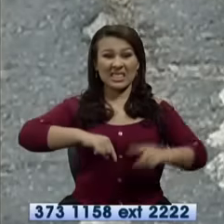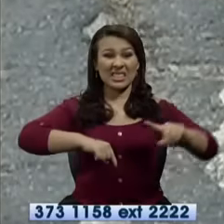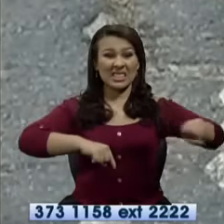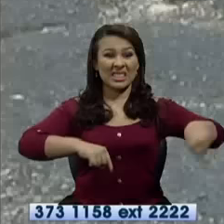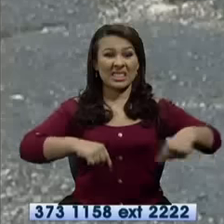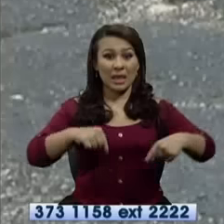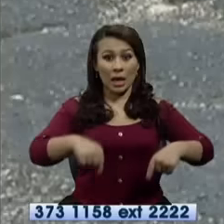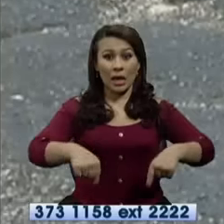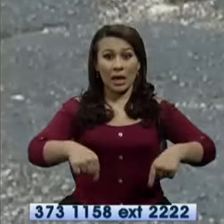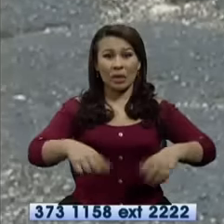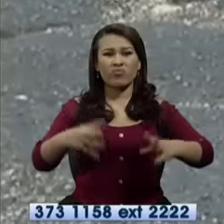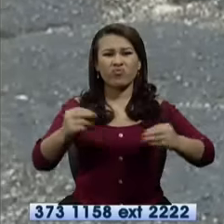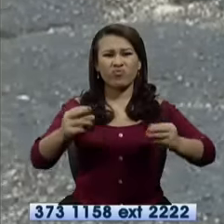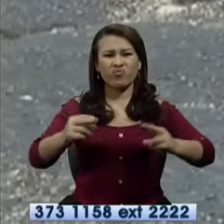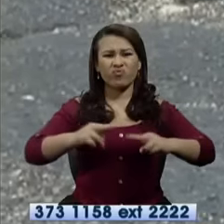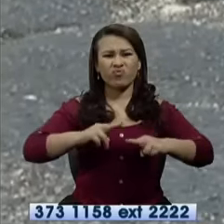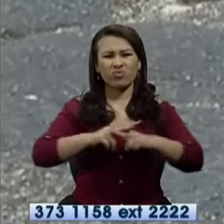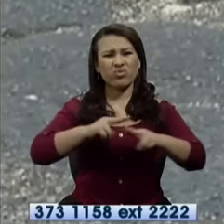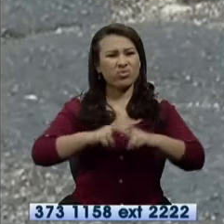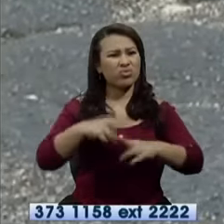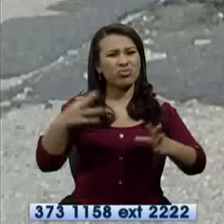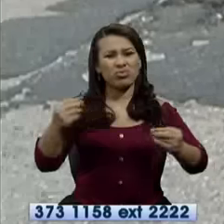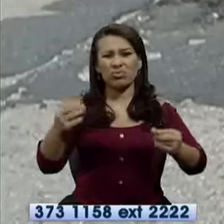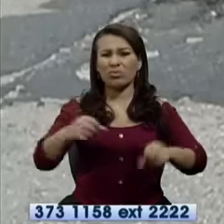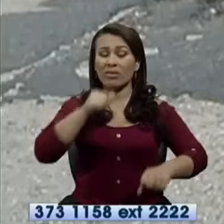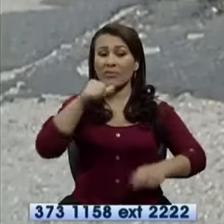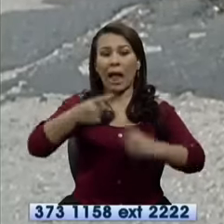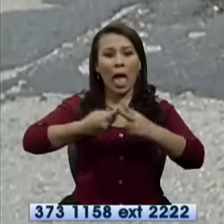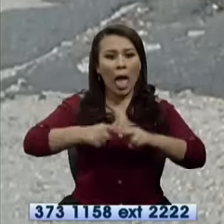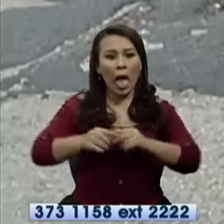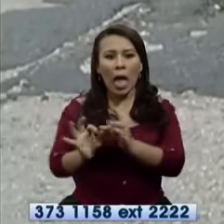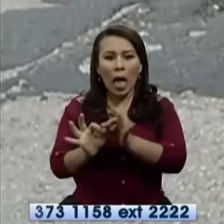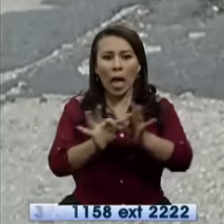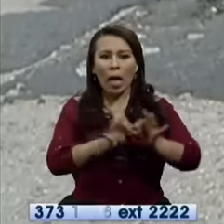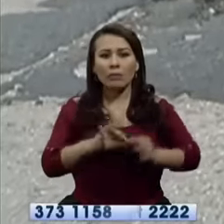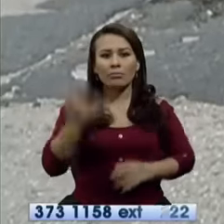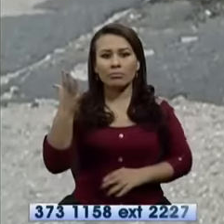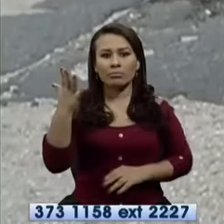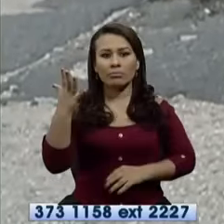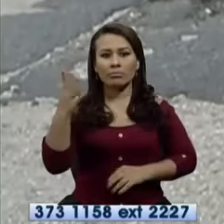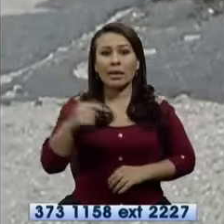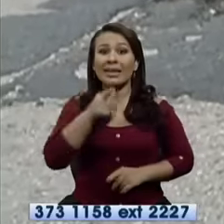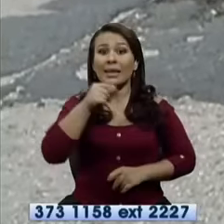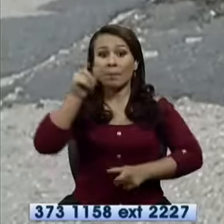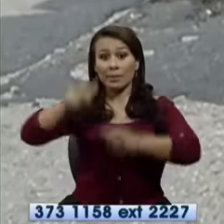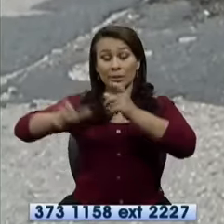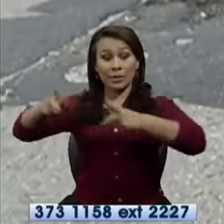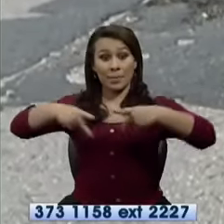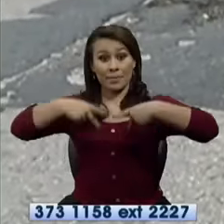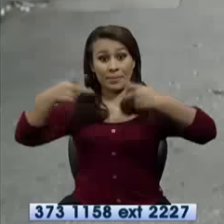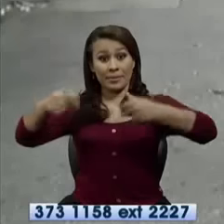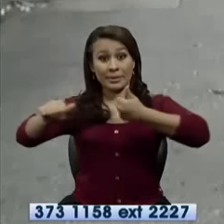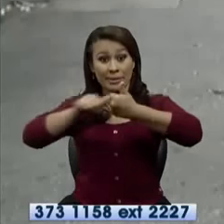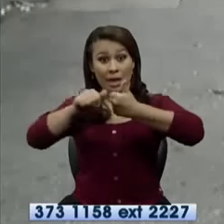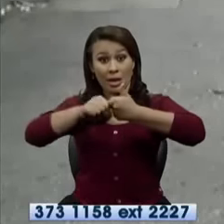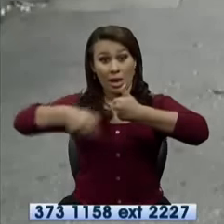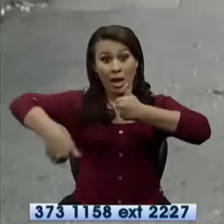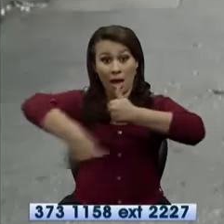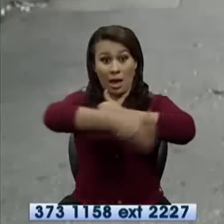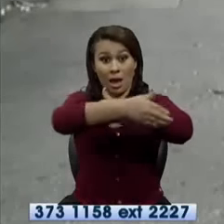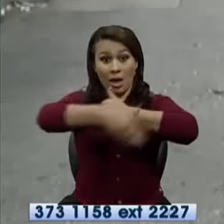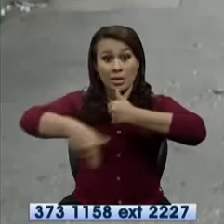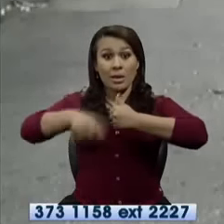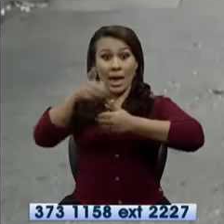bombardeo pero sí uso y abuso sin mantenimiento así piensan vecinos y quienes transitan por la calle de